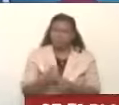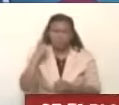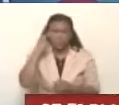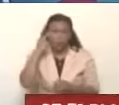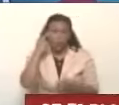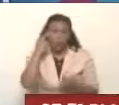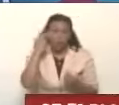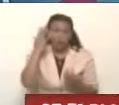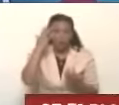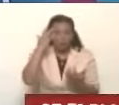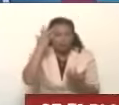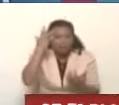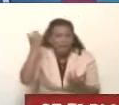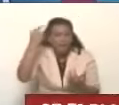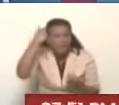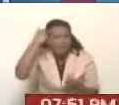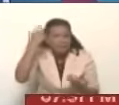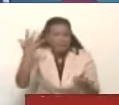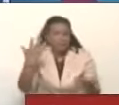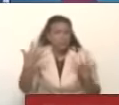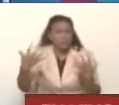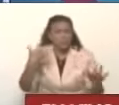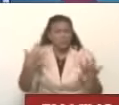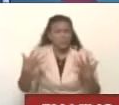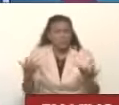las camataguas,